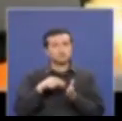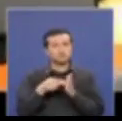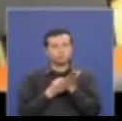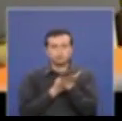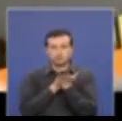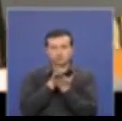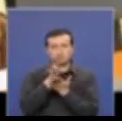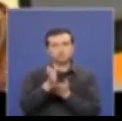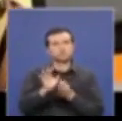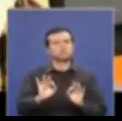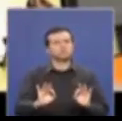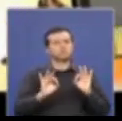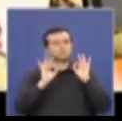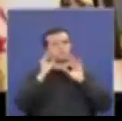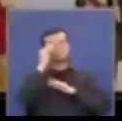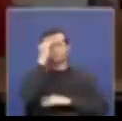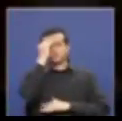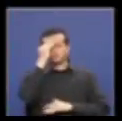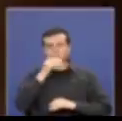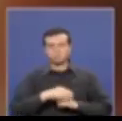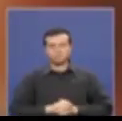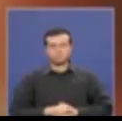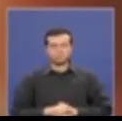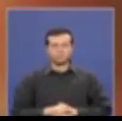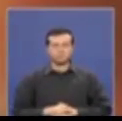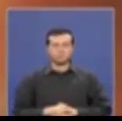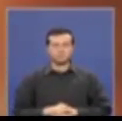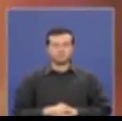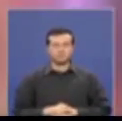camino hacia la excelencia educativa.